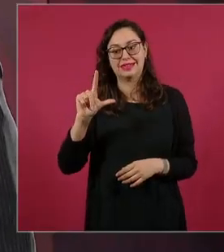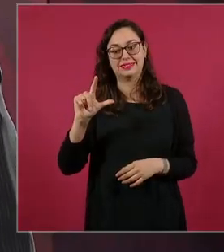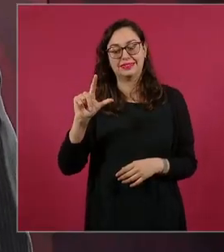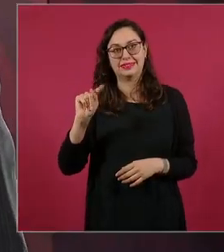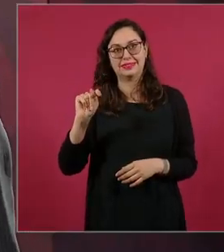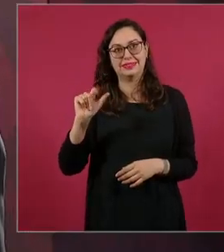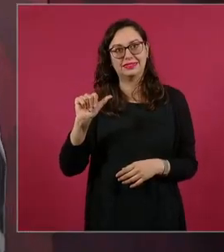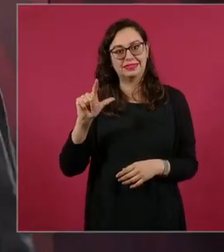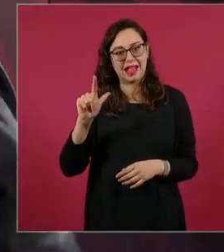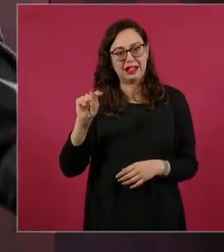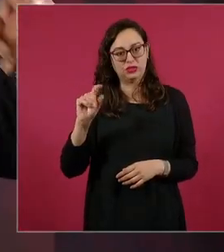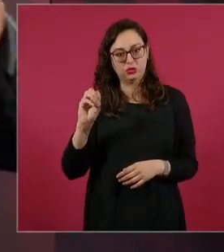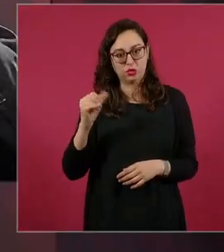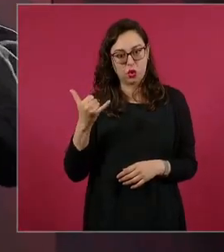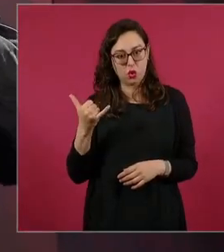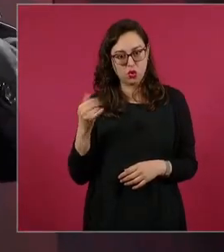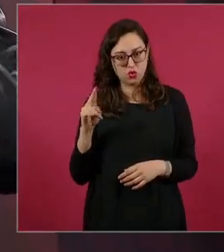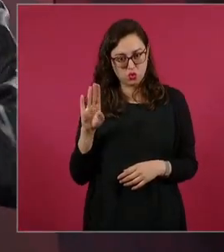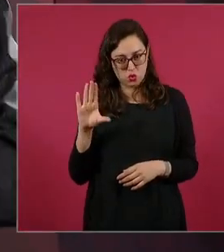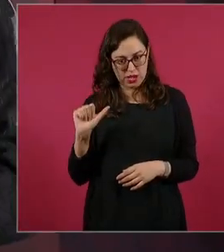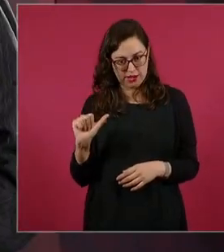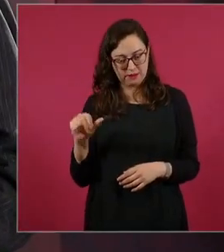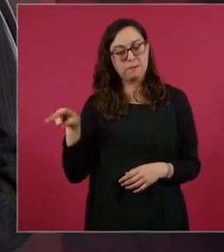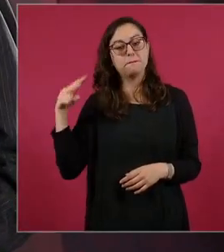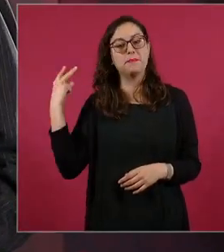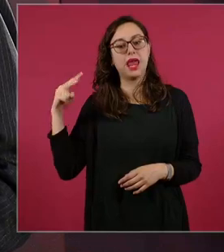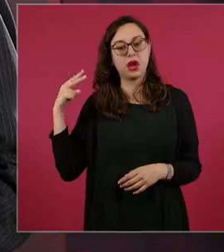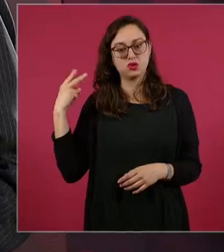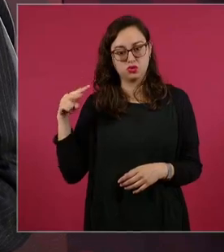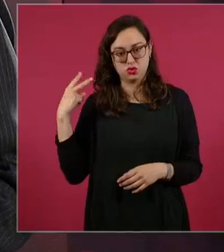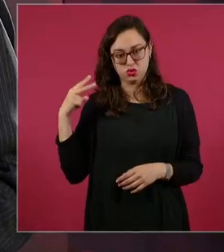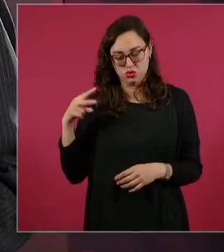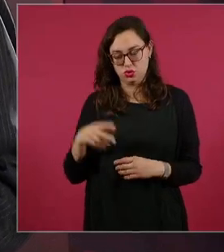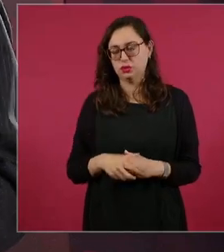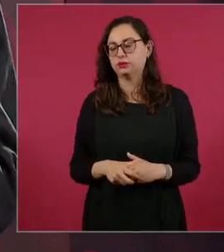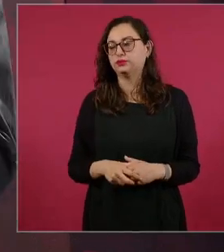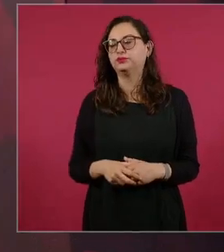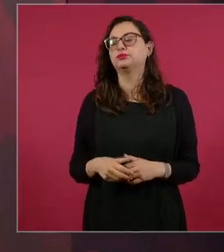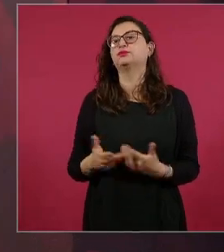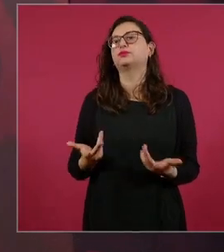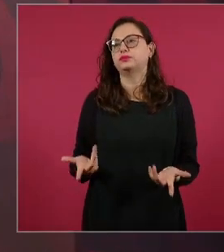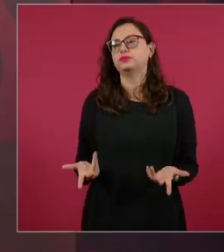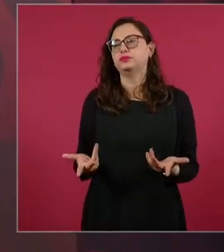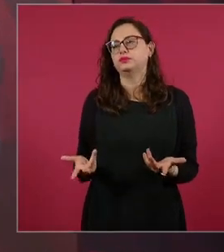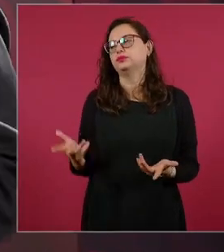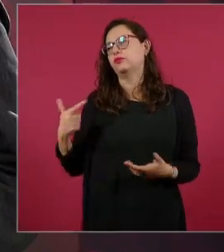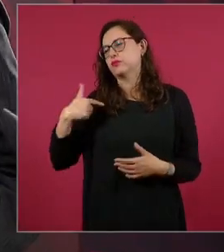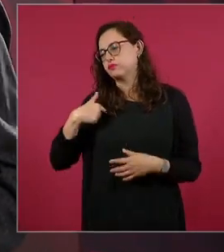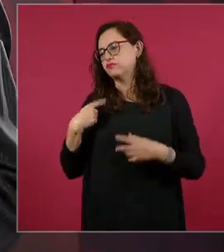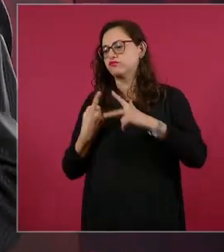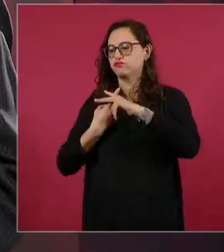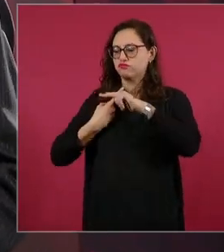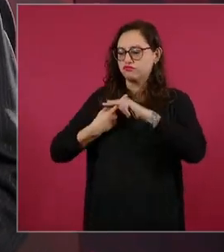y grababa porque ya empezaban a ver las redes ya como